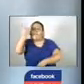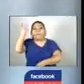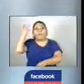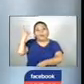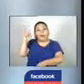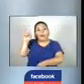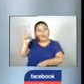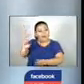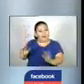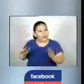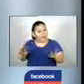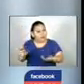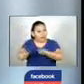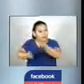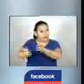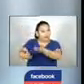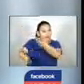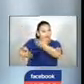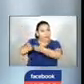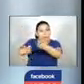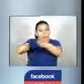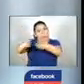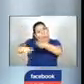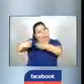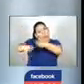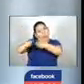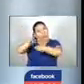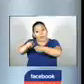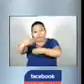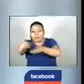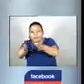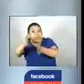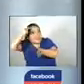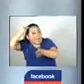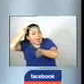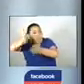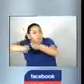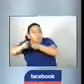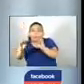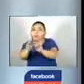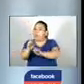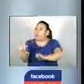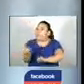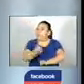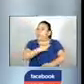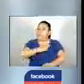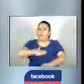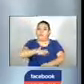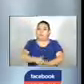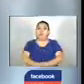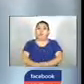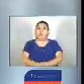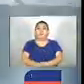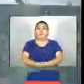Salvador. La causa del siniestro fue un problema eléctrico en la batería. No hubo personas lesionadas.